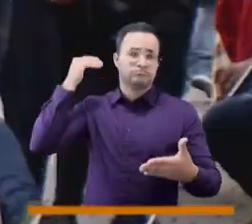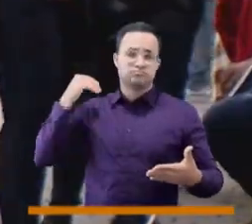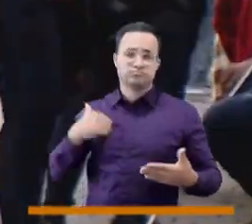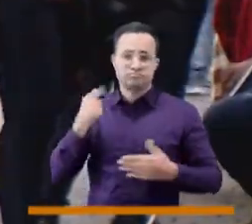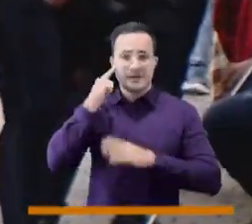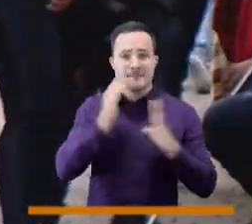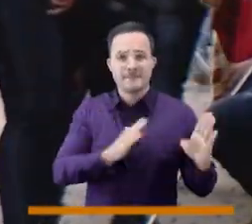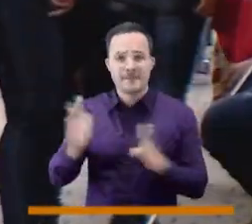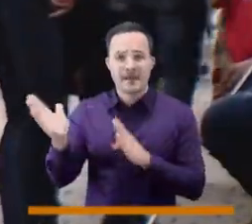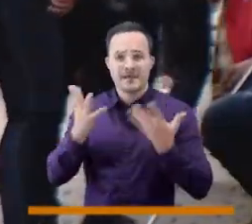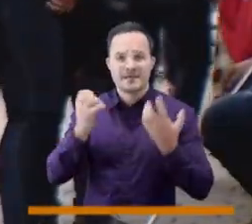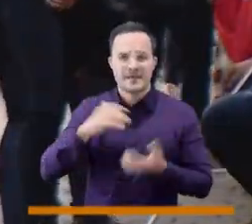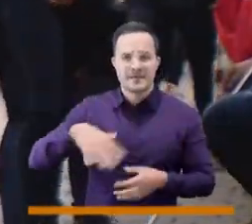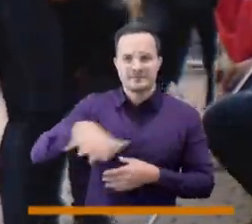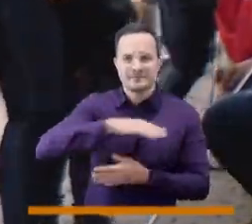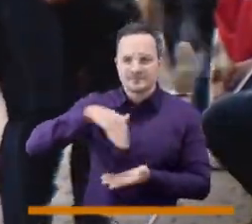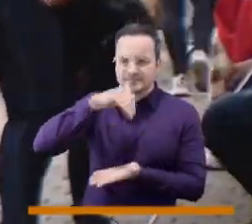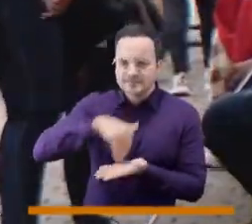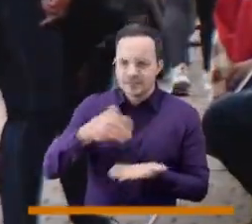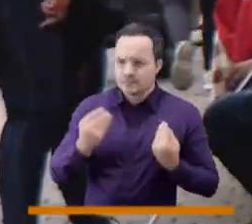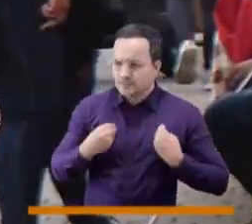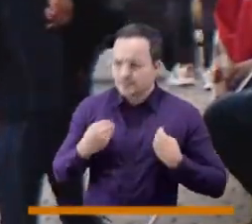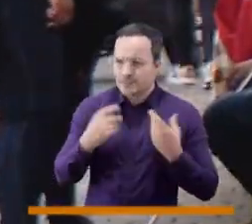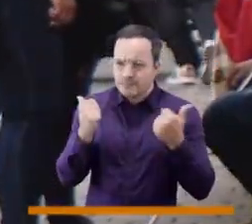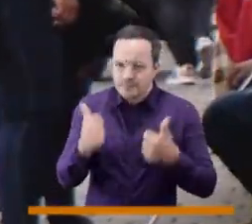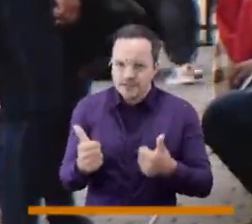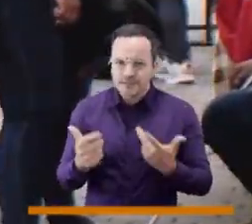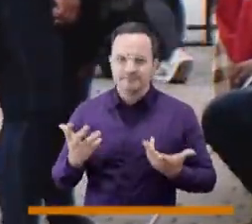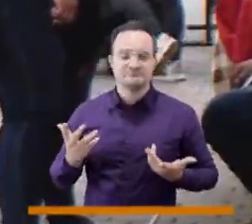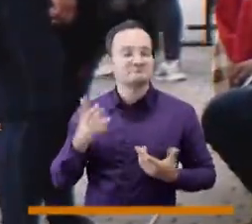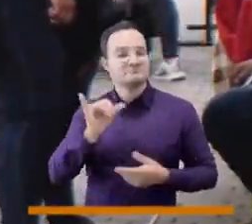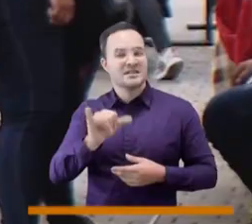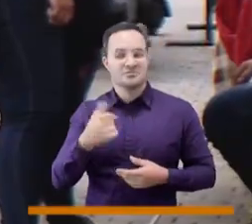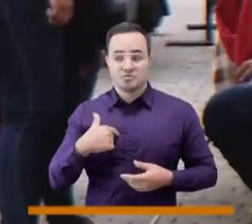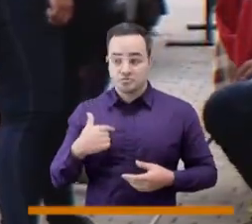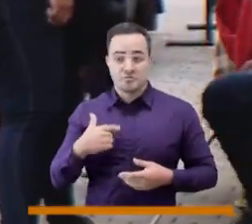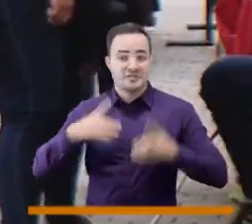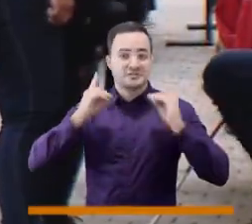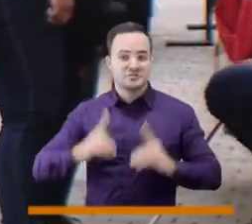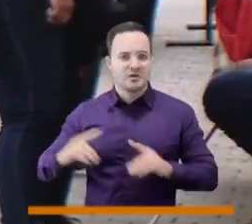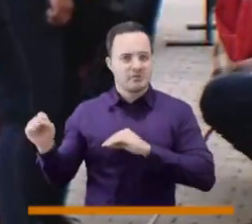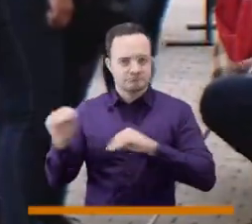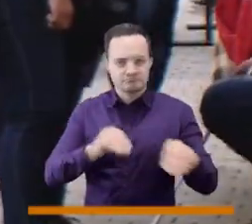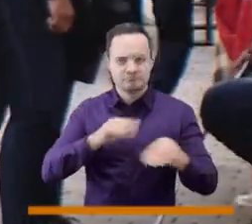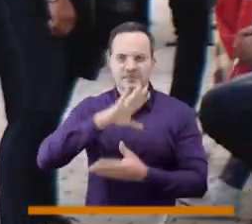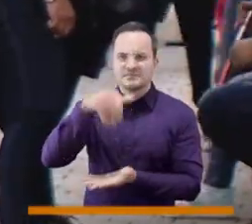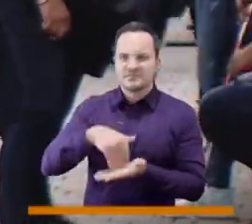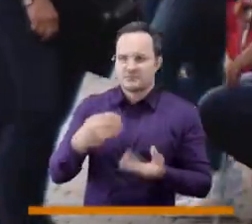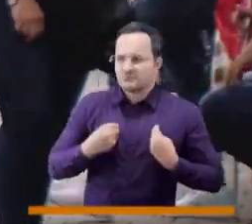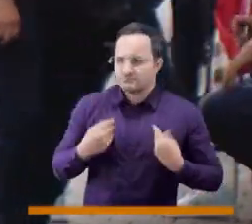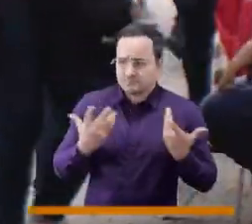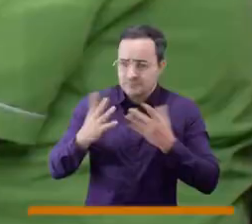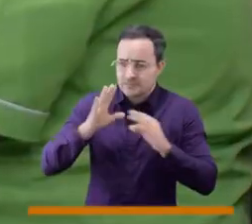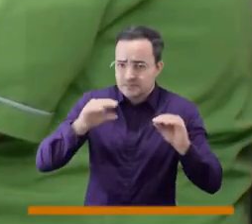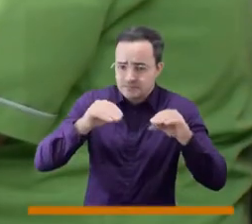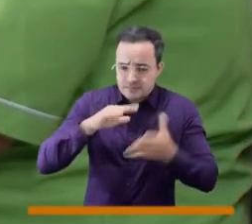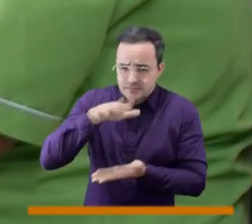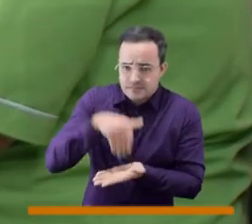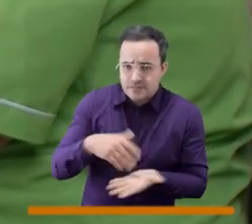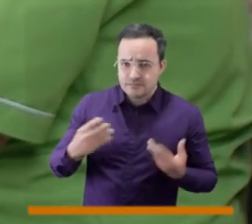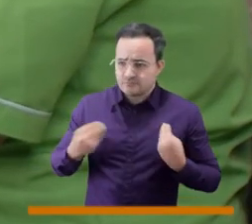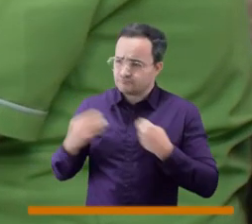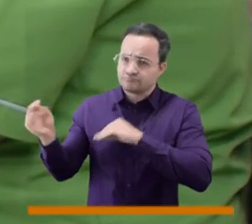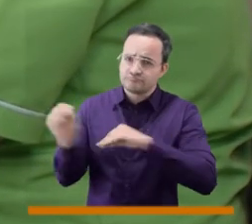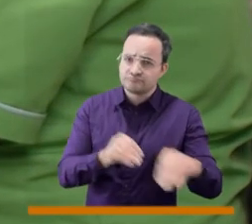que ha tenido Medellín desde hace décadas y lamentablemente no se ha cumplido. Entonces, como concejal tomé la decisión de vivir en el centro, estoy muy contento, veo el centro